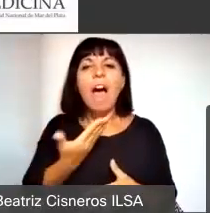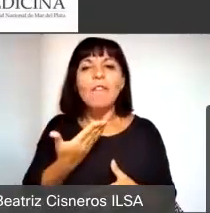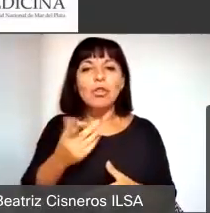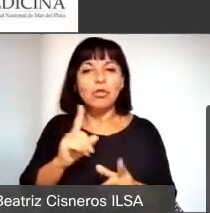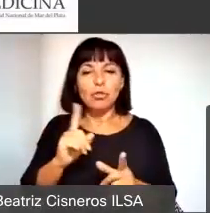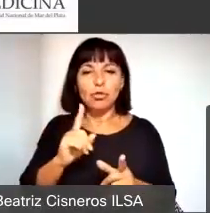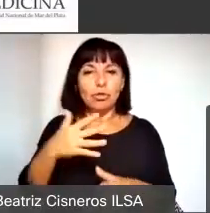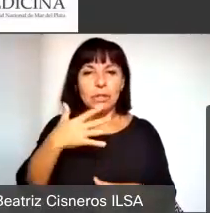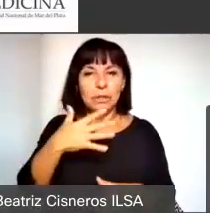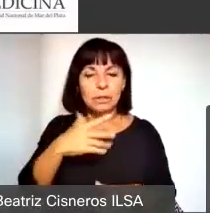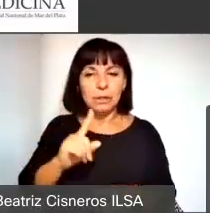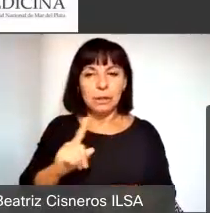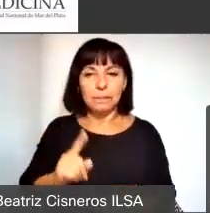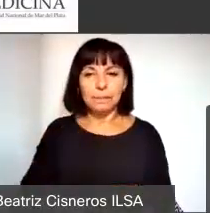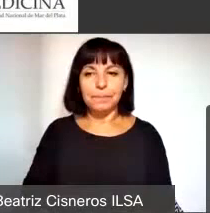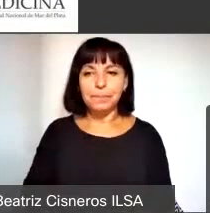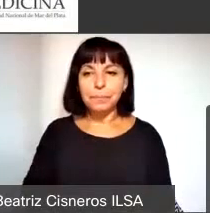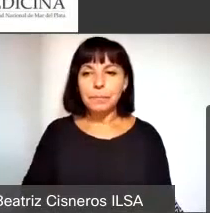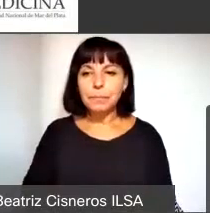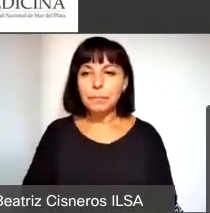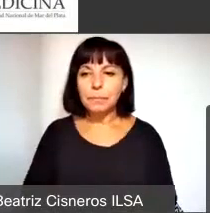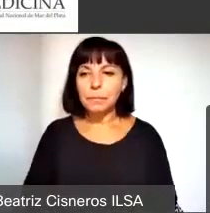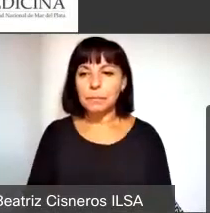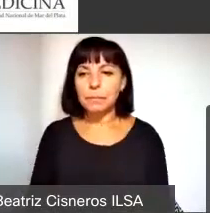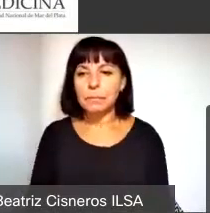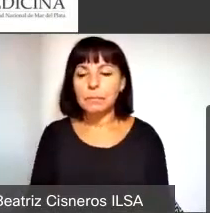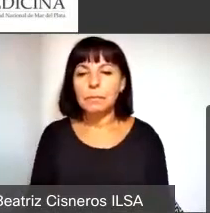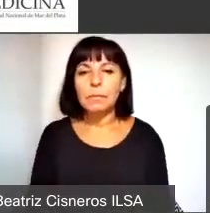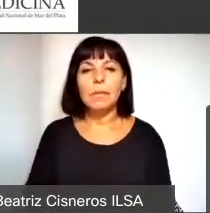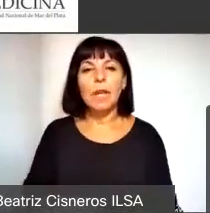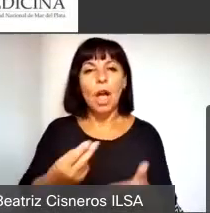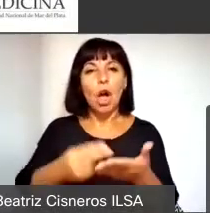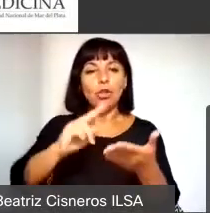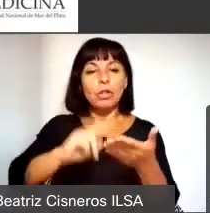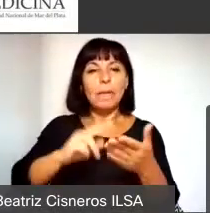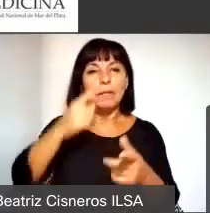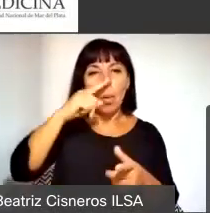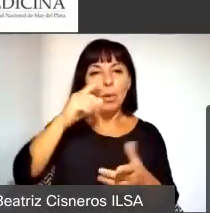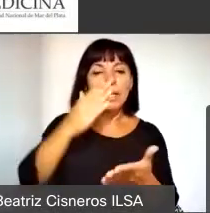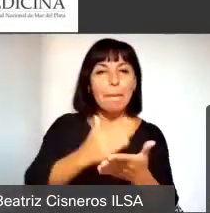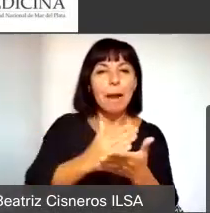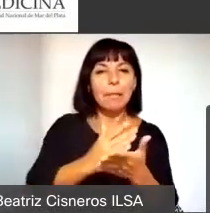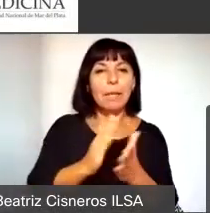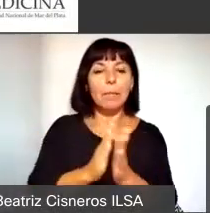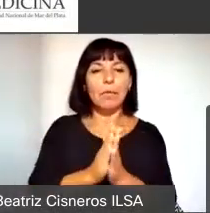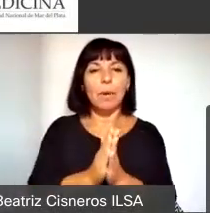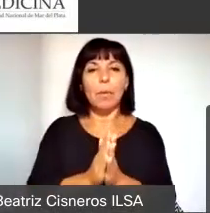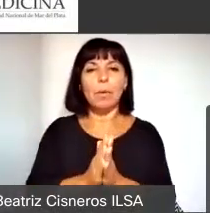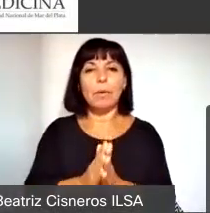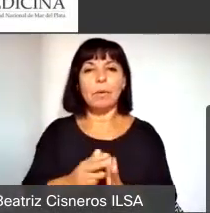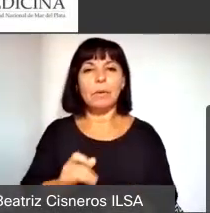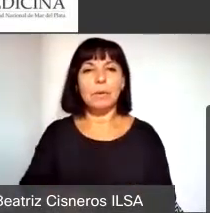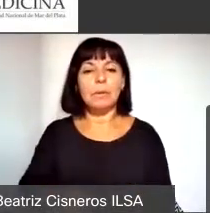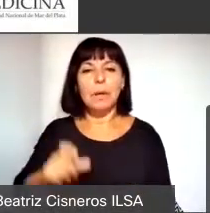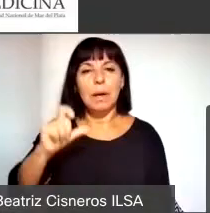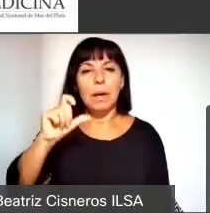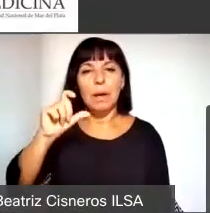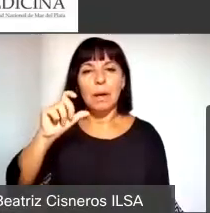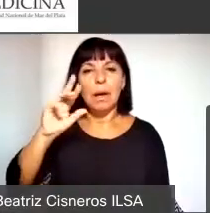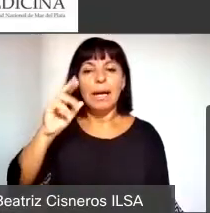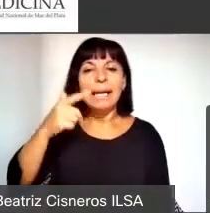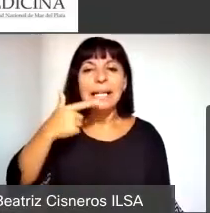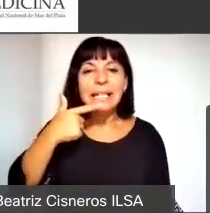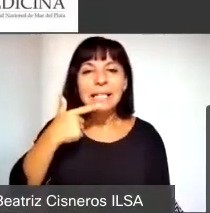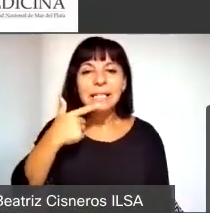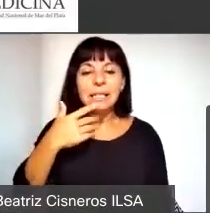momento, así que podrás volver a repetir esta última partecita. Bien, Cris, ¿me podés confirmar a partir de